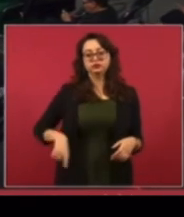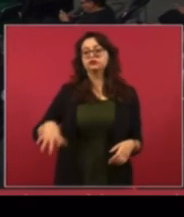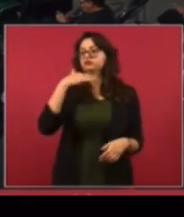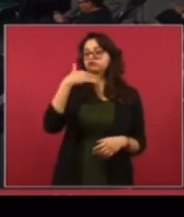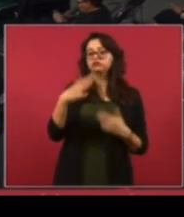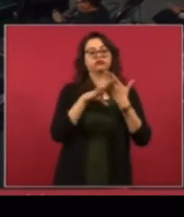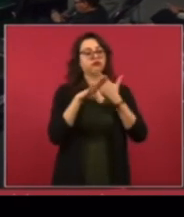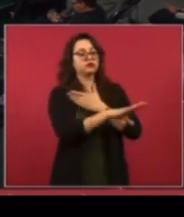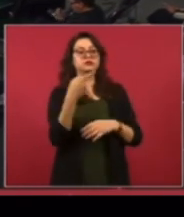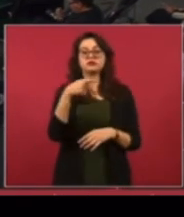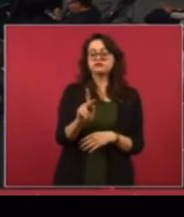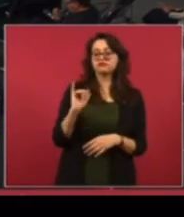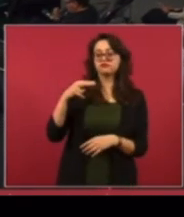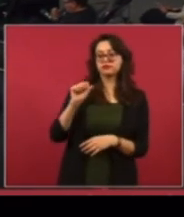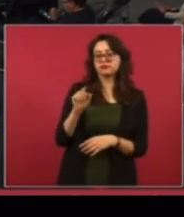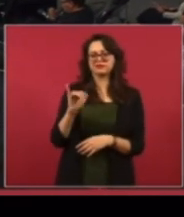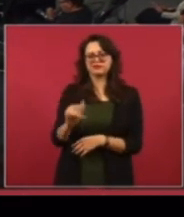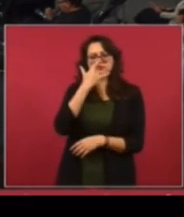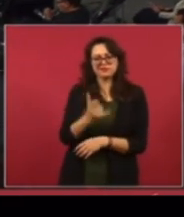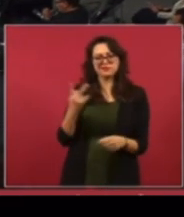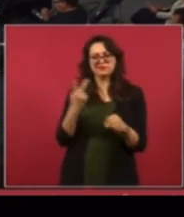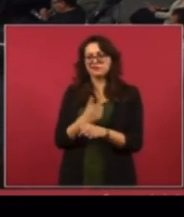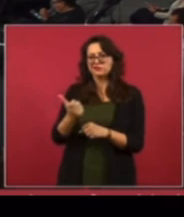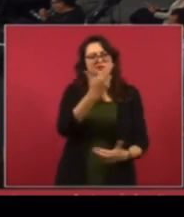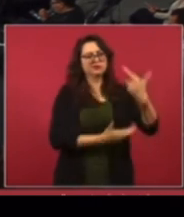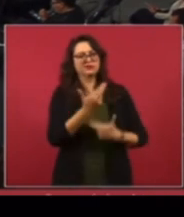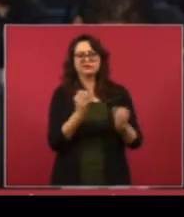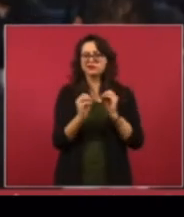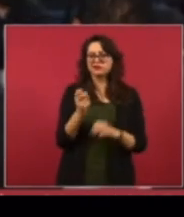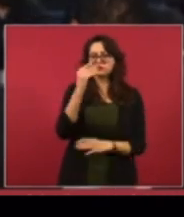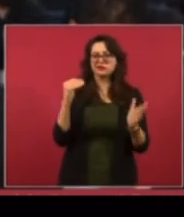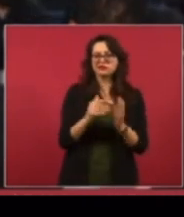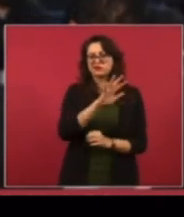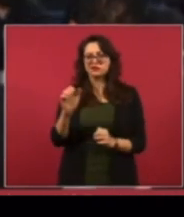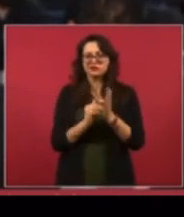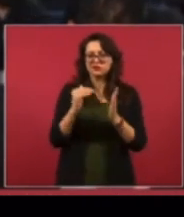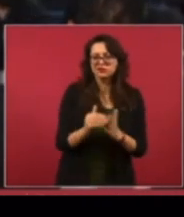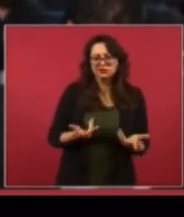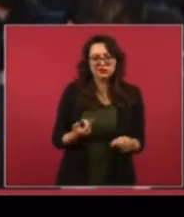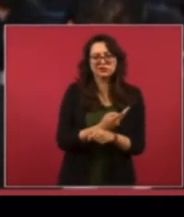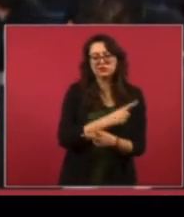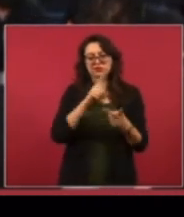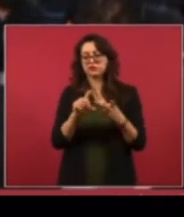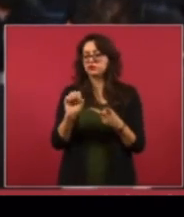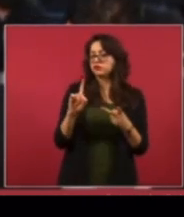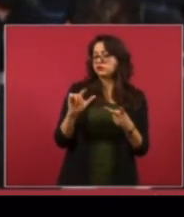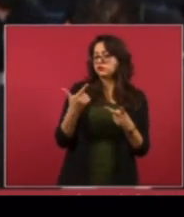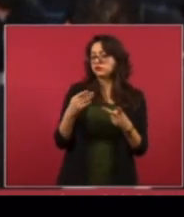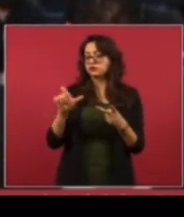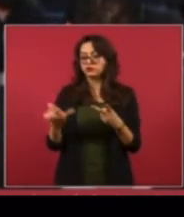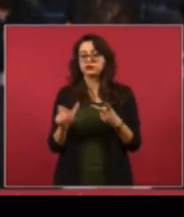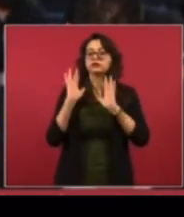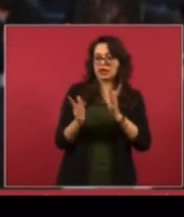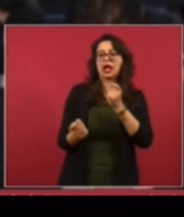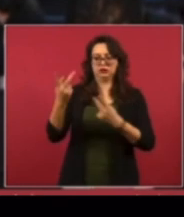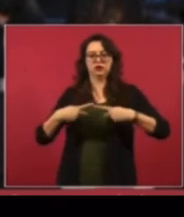asunto de la del insavi llama la atención porque no se ha recuperado estos recursos son cerca de 2.500 millones pero también en el caso a pesar de que se han cumplido ya